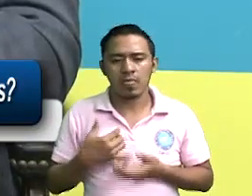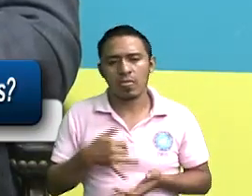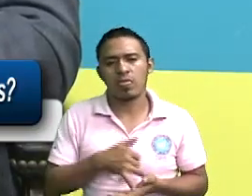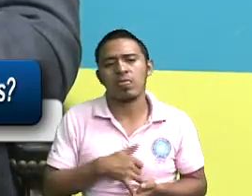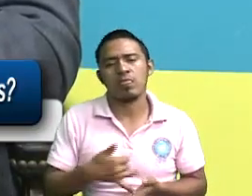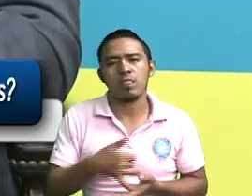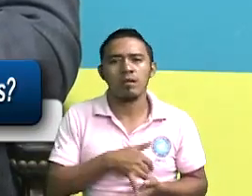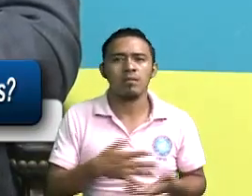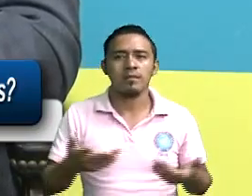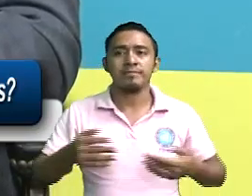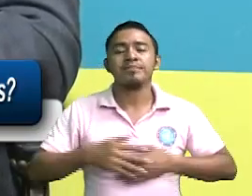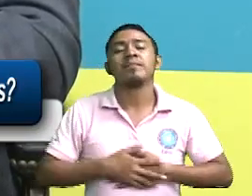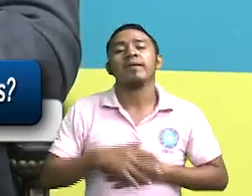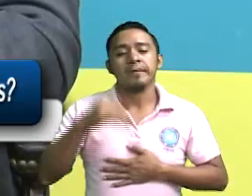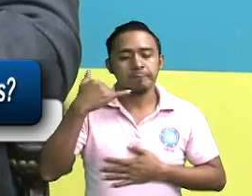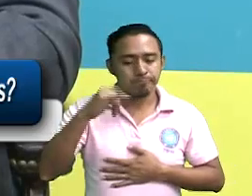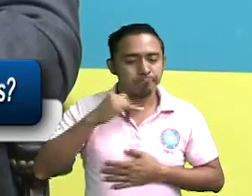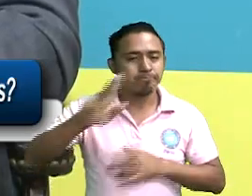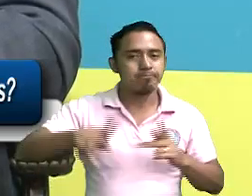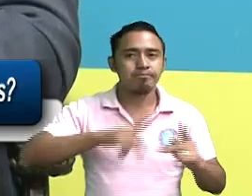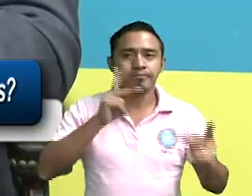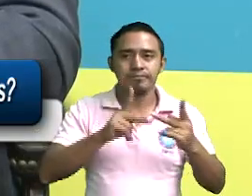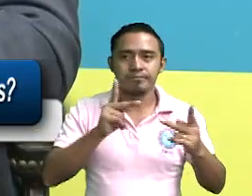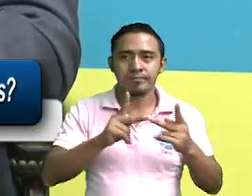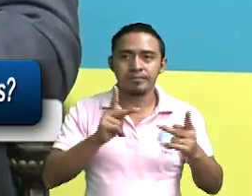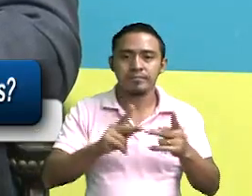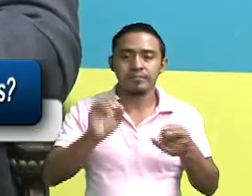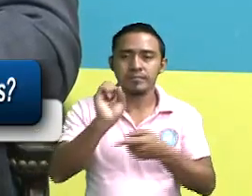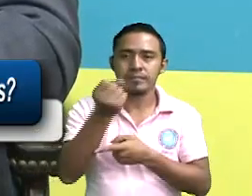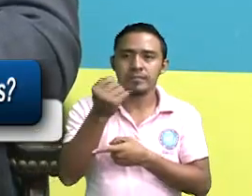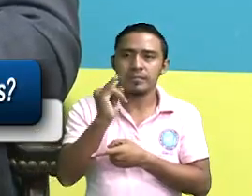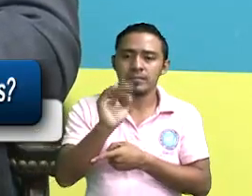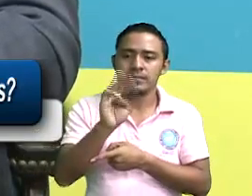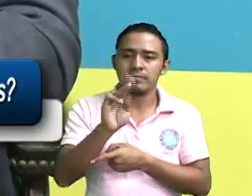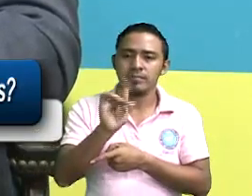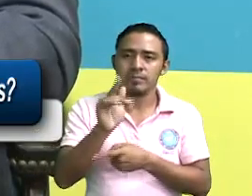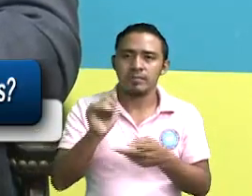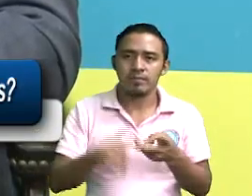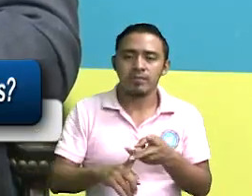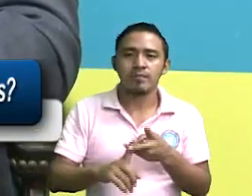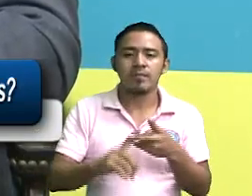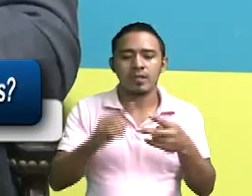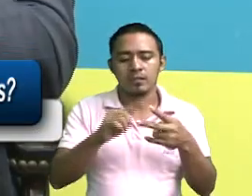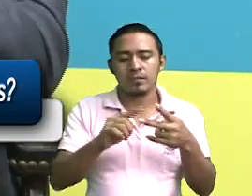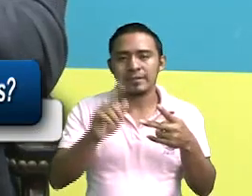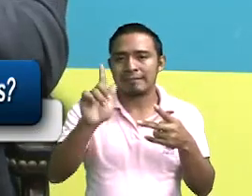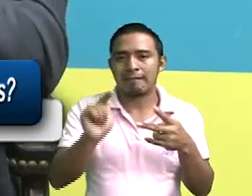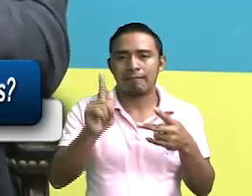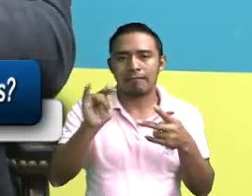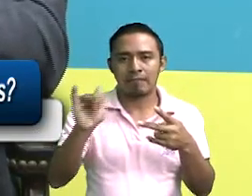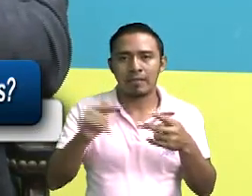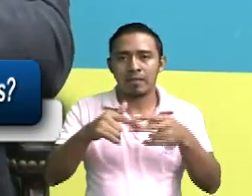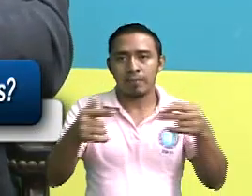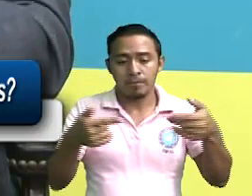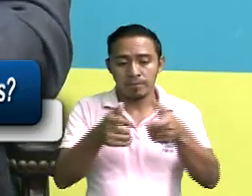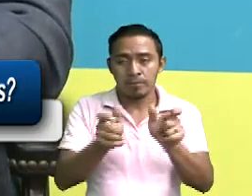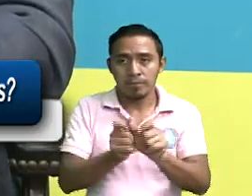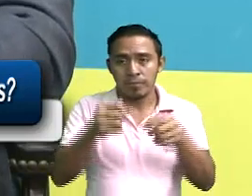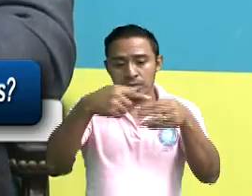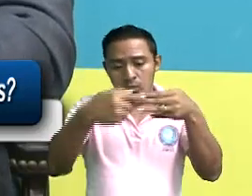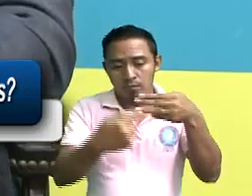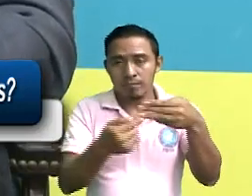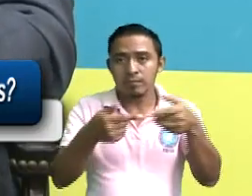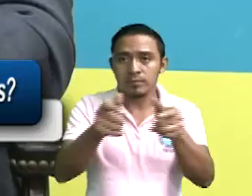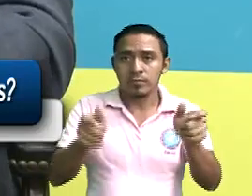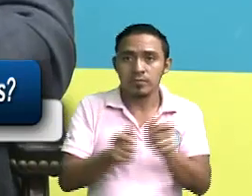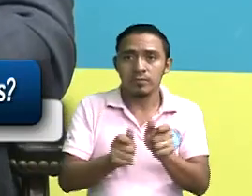fuerza. Efectivamente, la simvastatina, la atorvastatina, la rosuvastatina, que son grupos